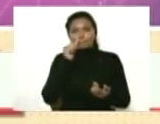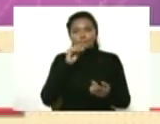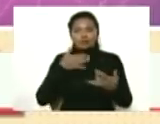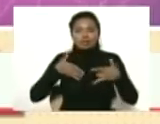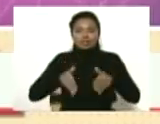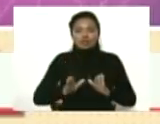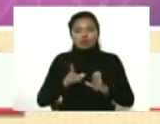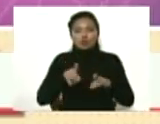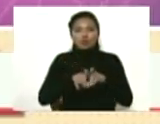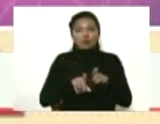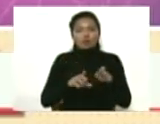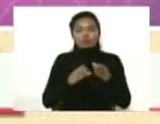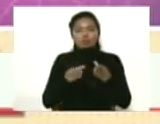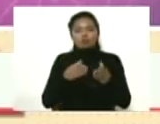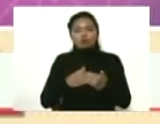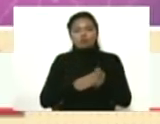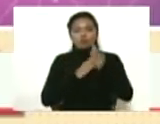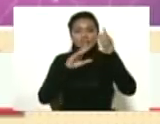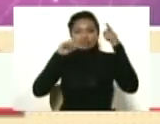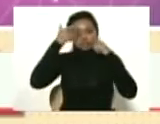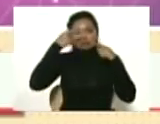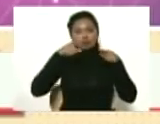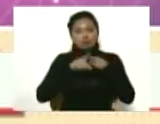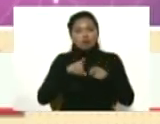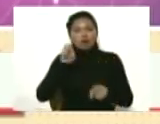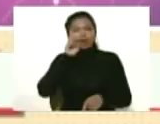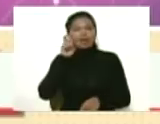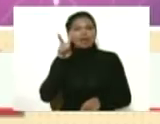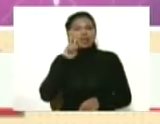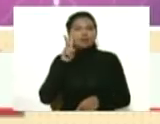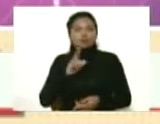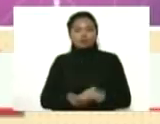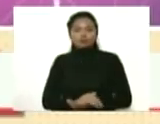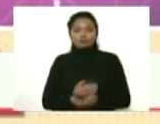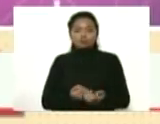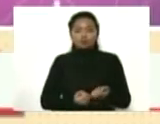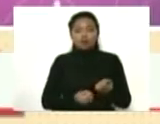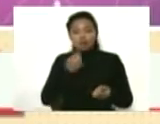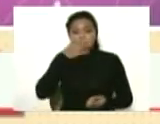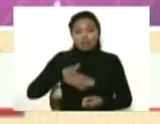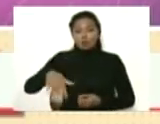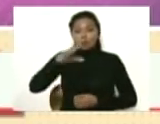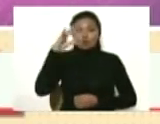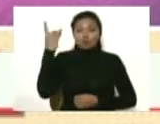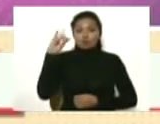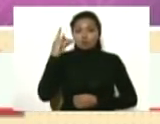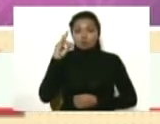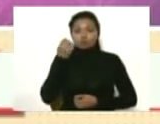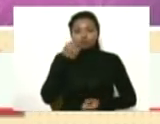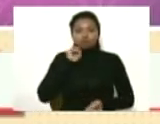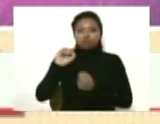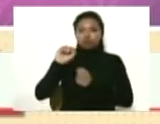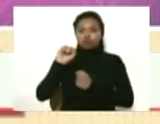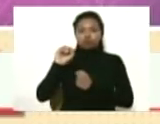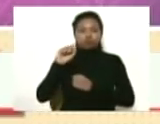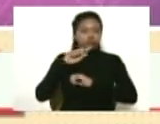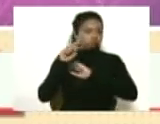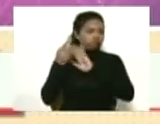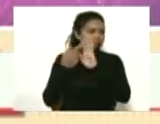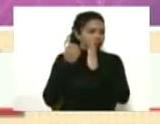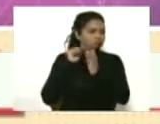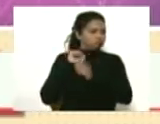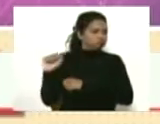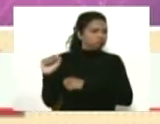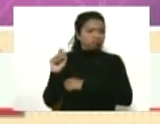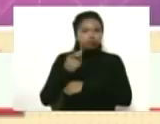nuestro comandante eterno Hugo Chávez, Evo Morales, y al pueblo boliviano. Y rechazamos de manera